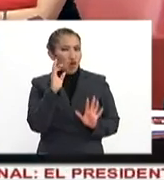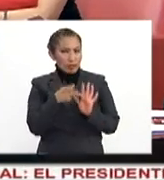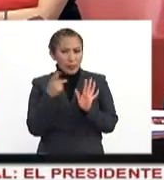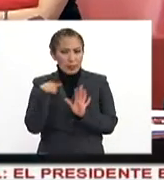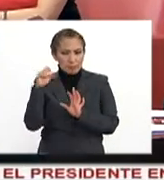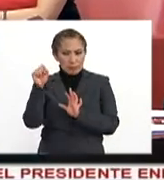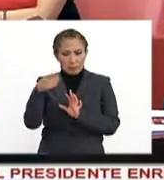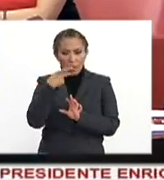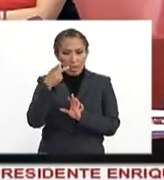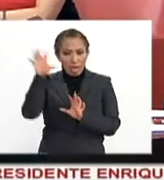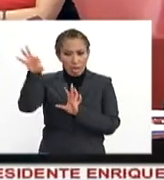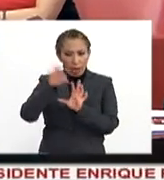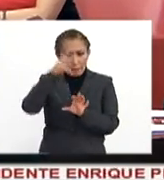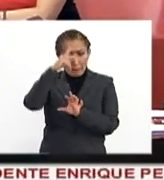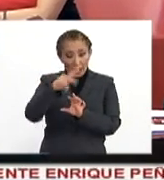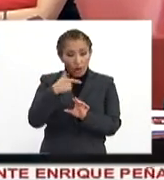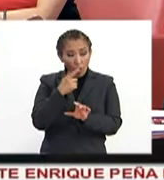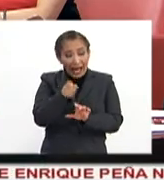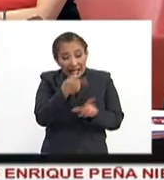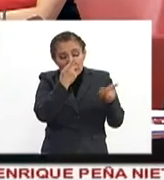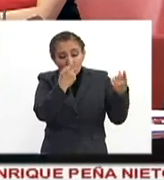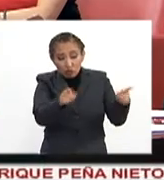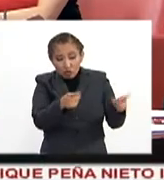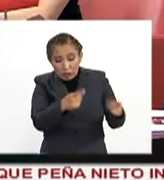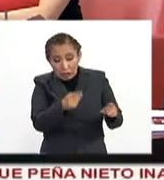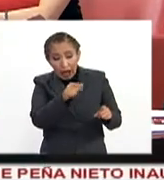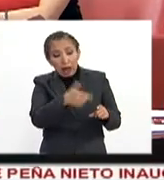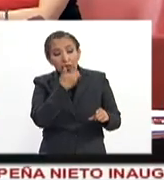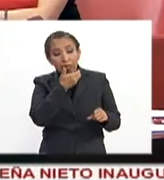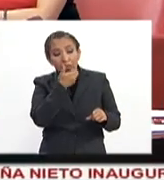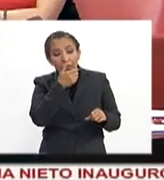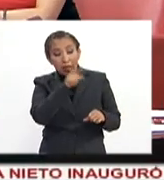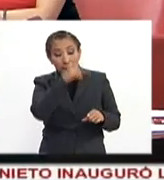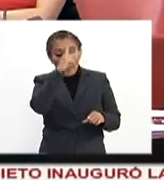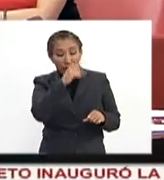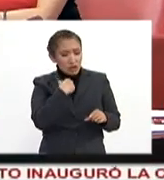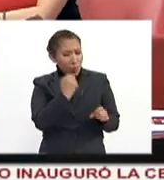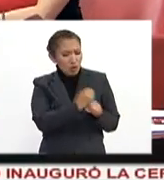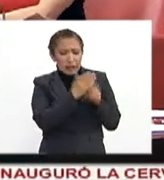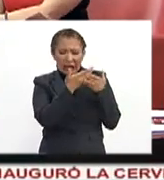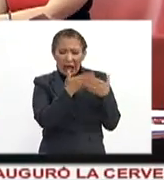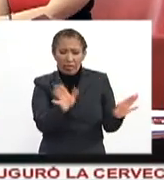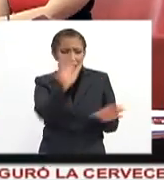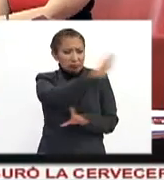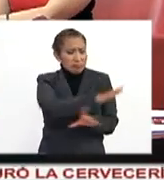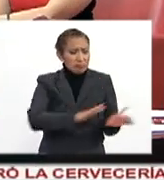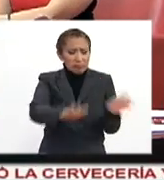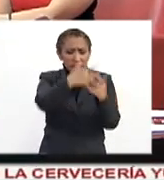lo que decías, que México es un país musical. México es un país que tiene una oportunidad muy grande